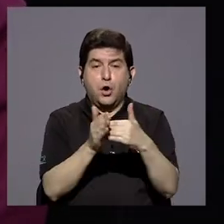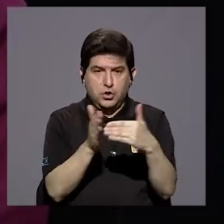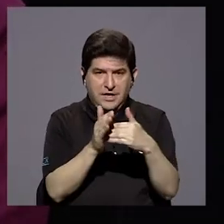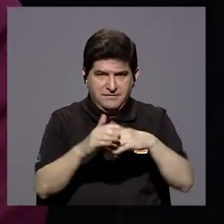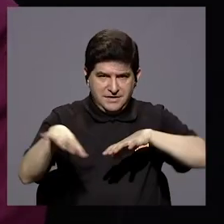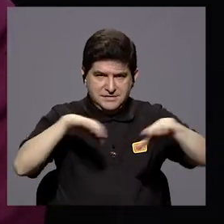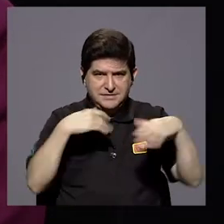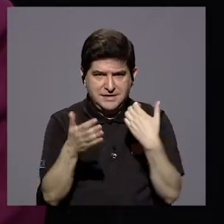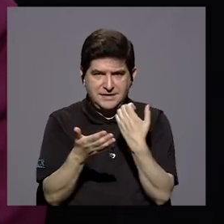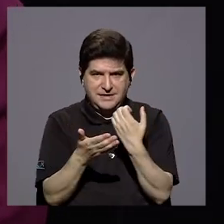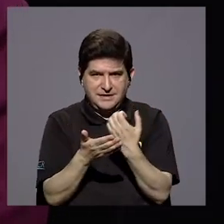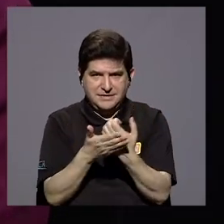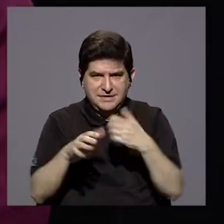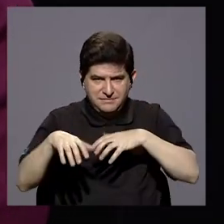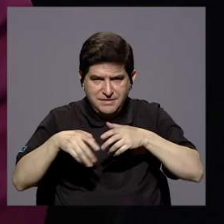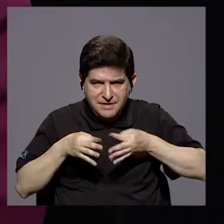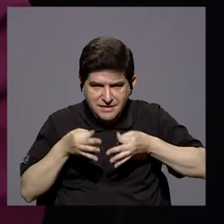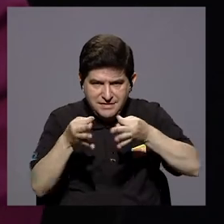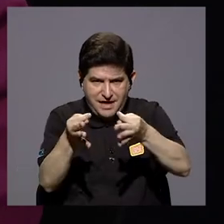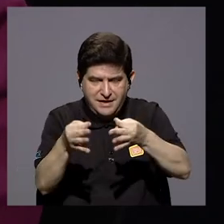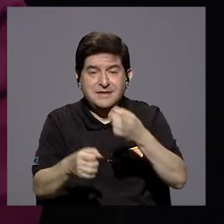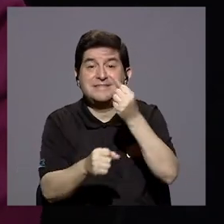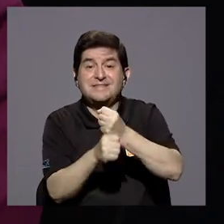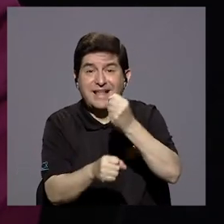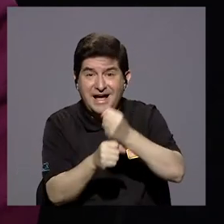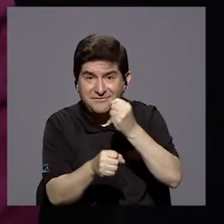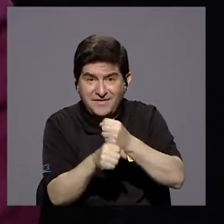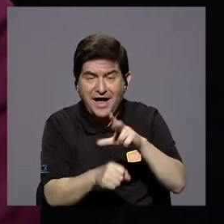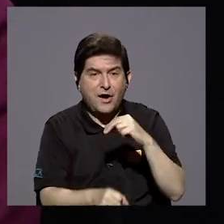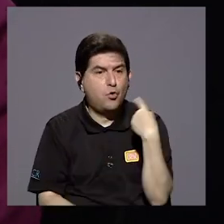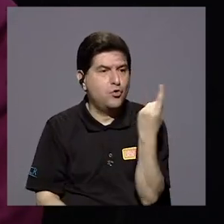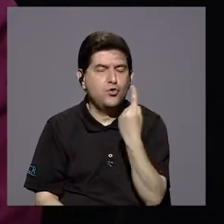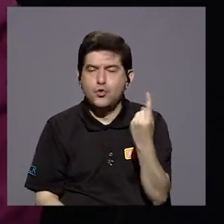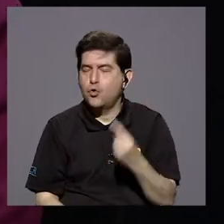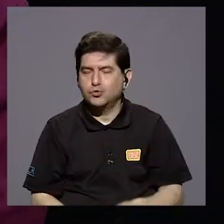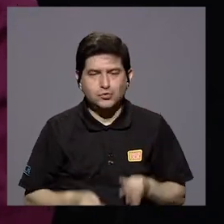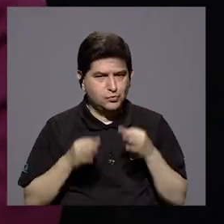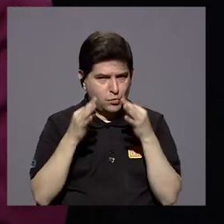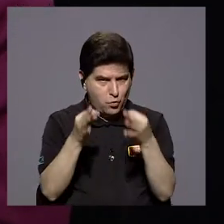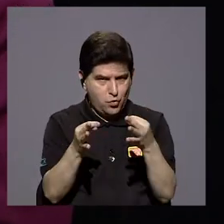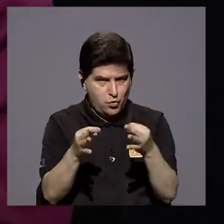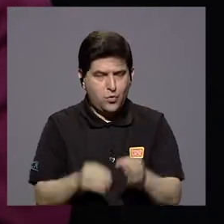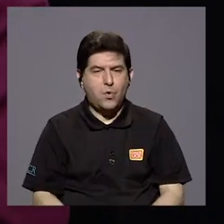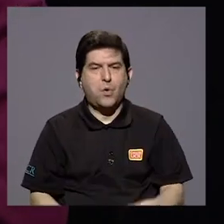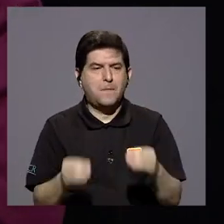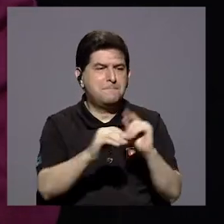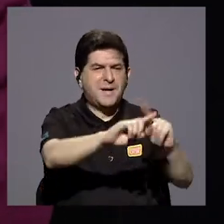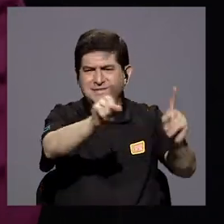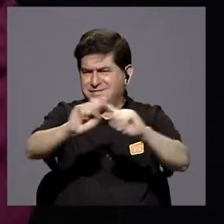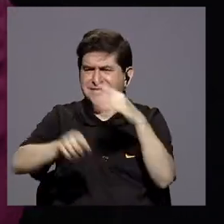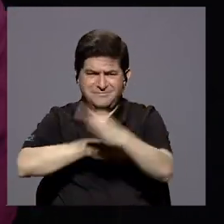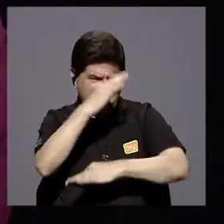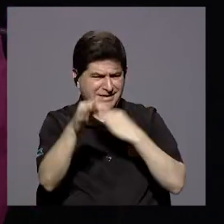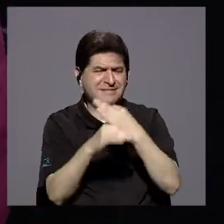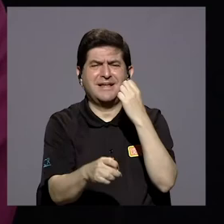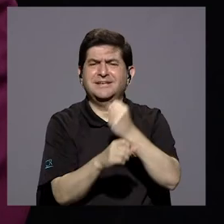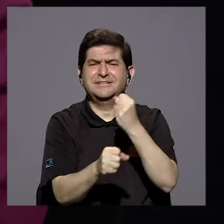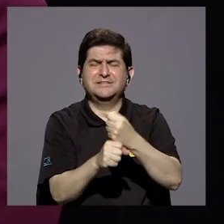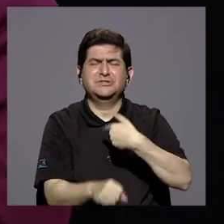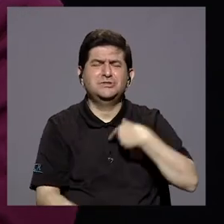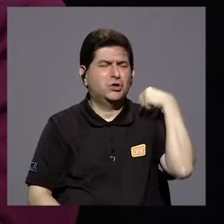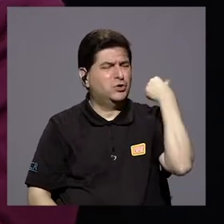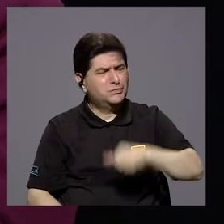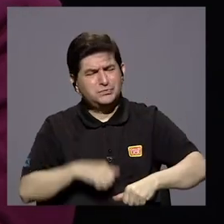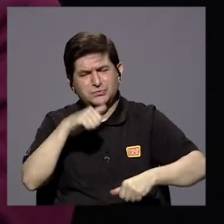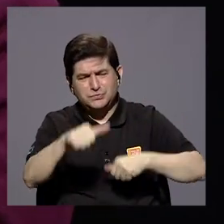el turismo, es buscar más empleo, que no solo es el turismo. Necesitamos más fuentes de empleo. Yo